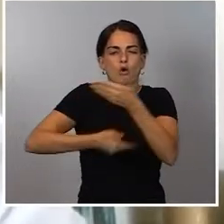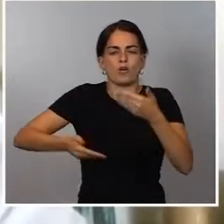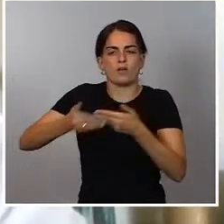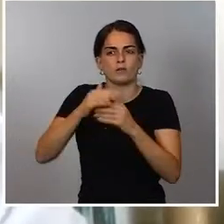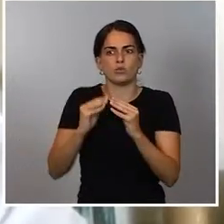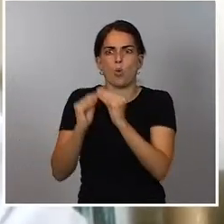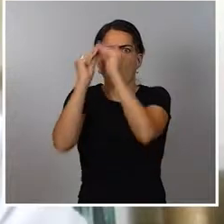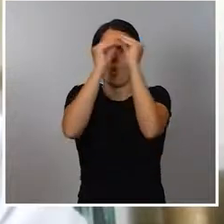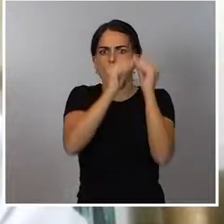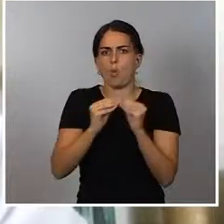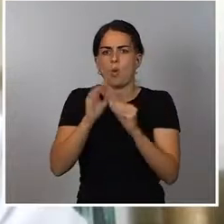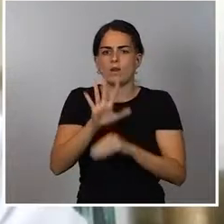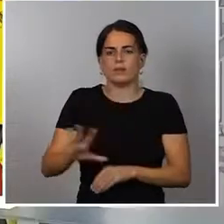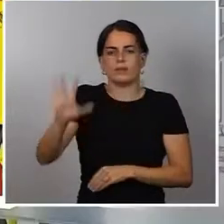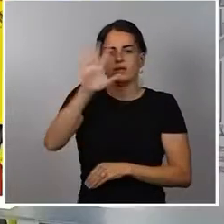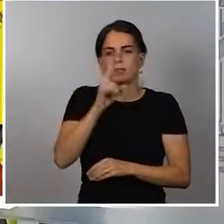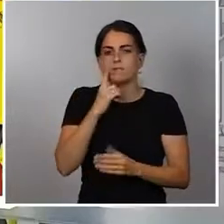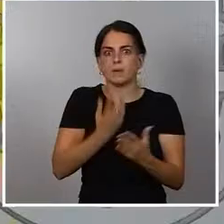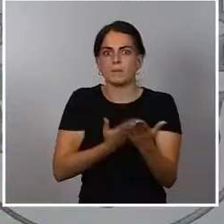gracias